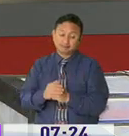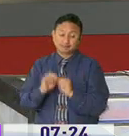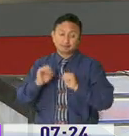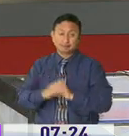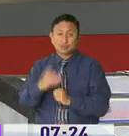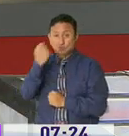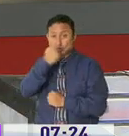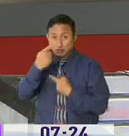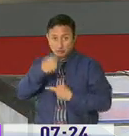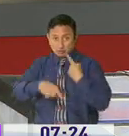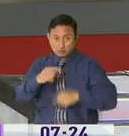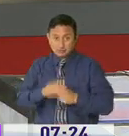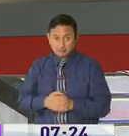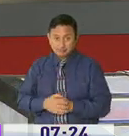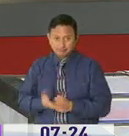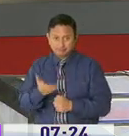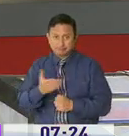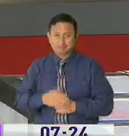Le contamos.